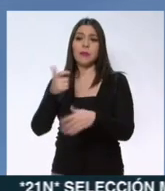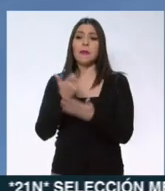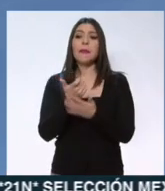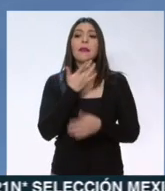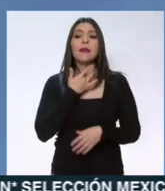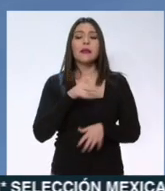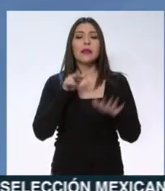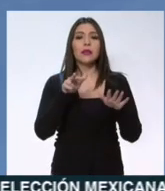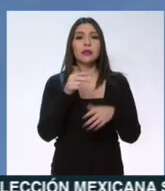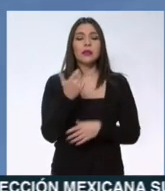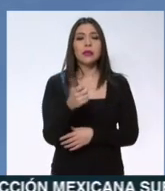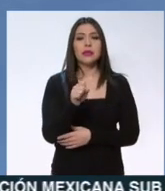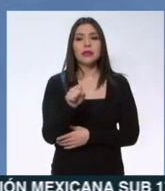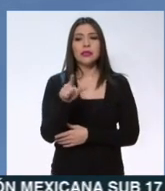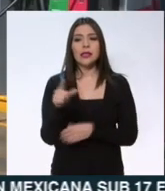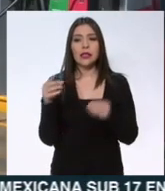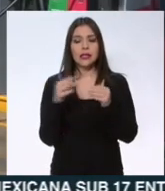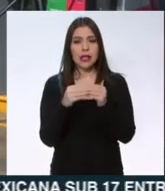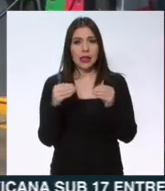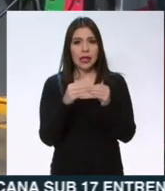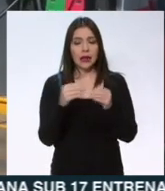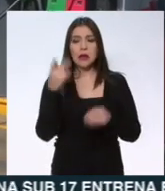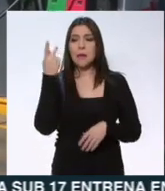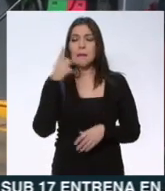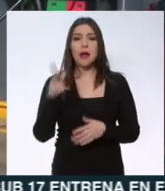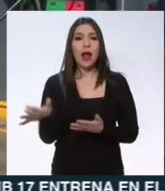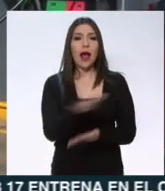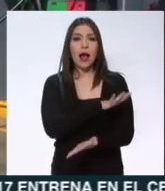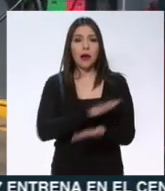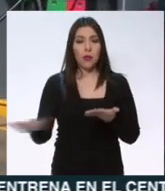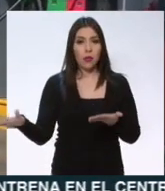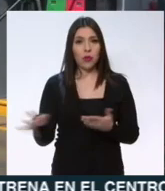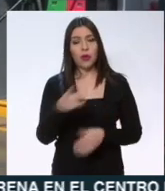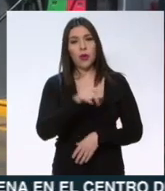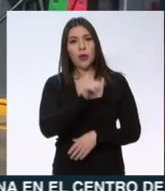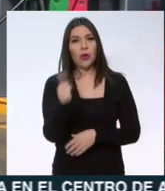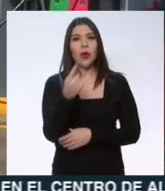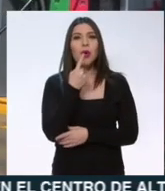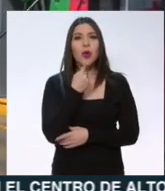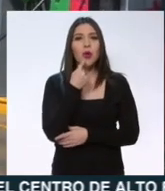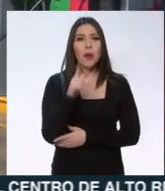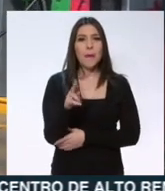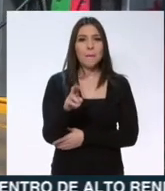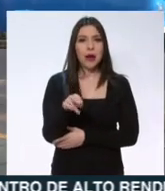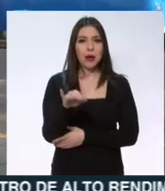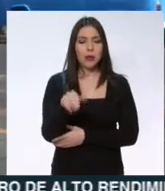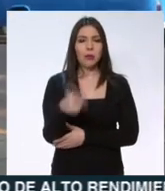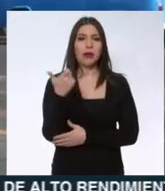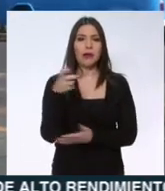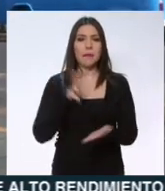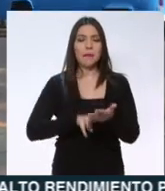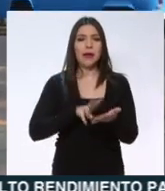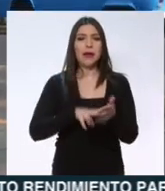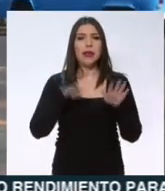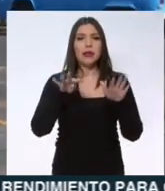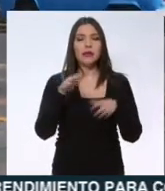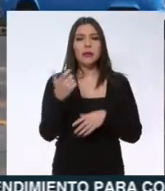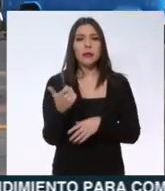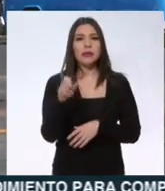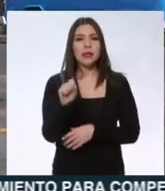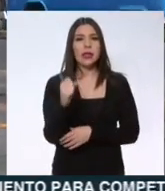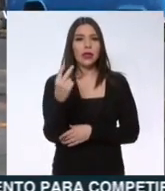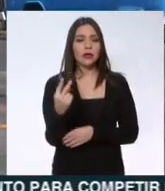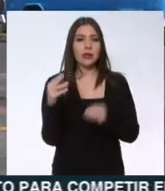18 pesos con 67 centavos, pero estaba agotada, mientras que la Premium costaba 19 pesos con 62